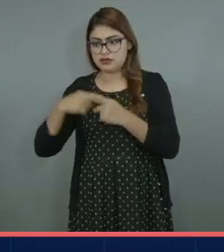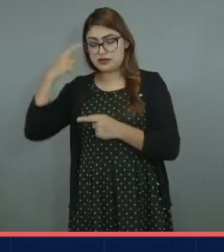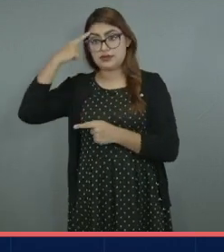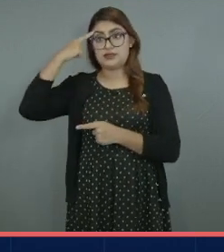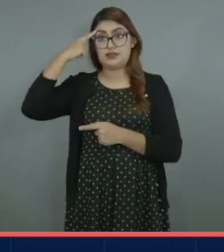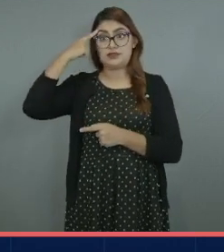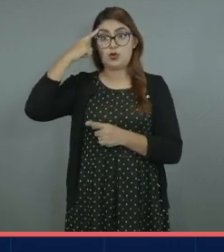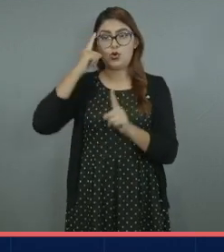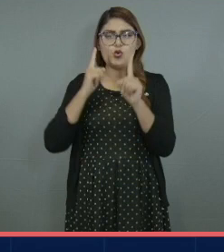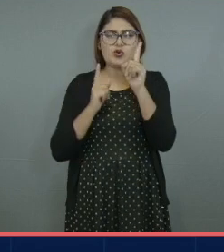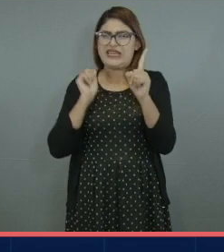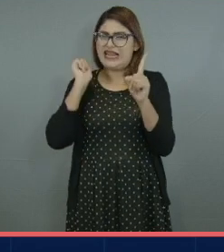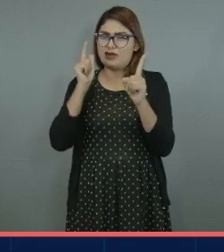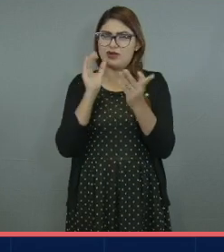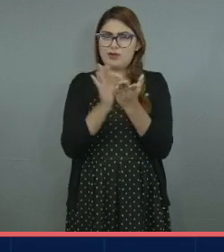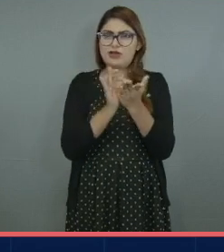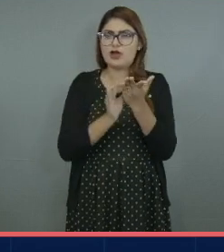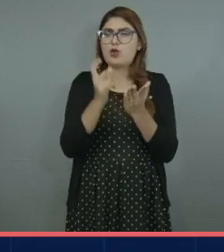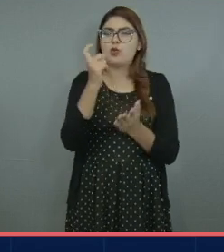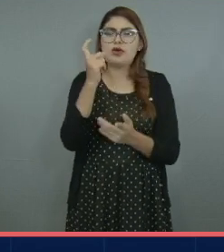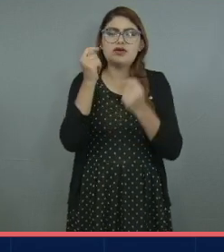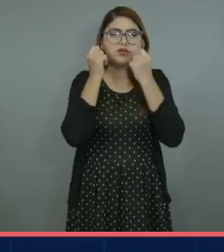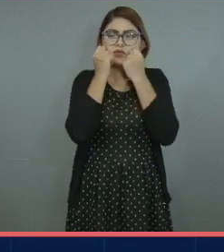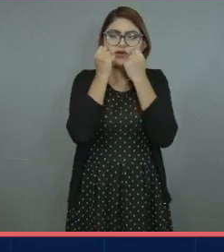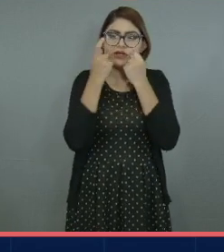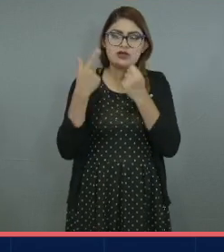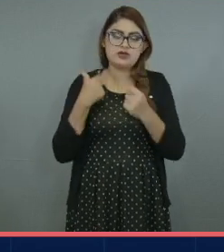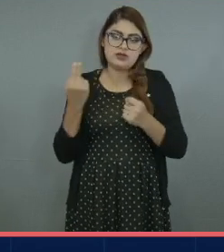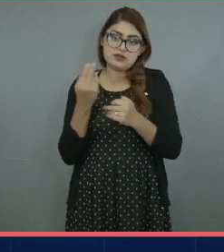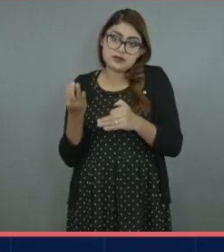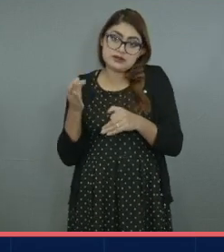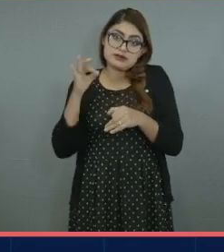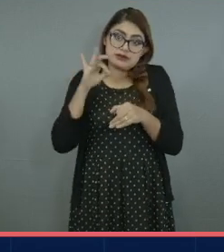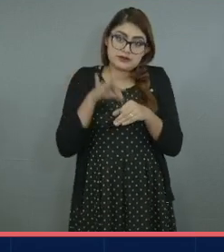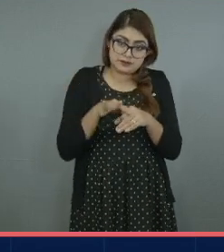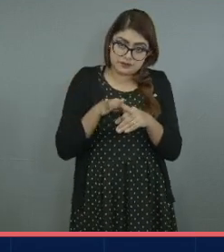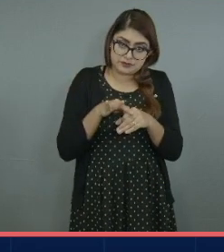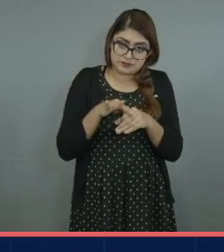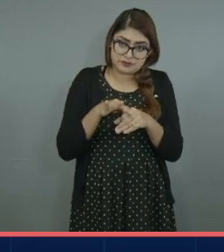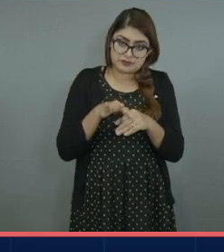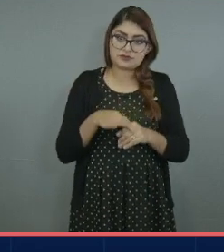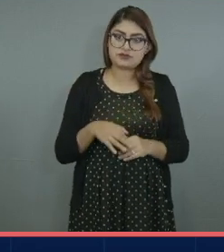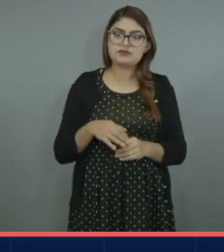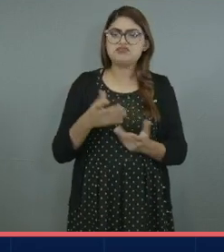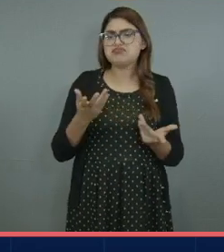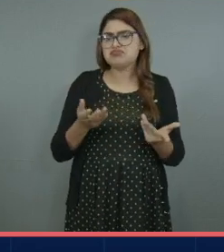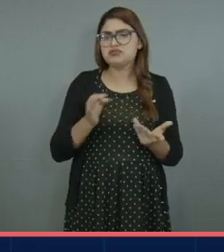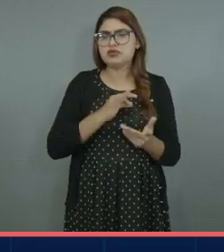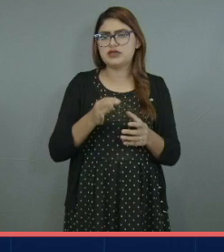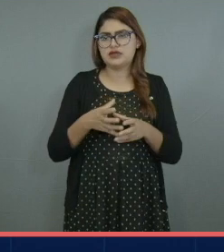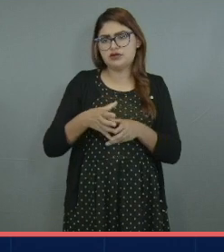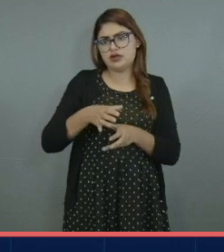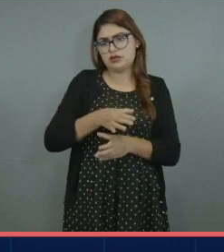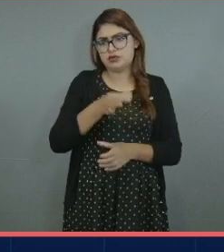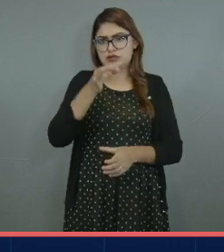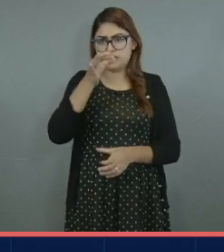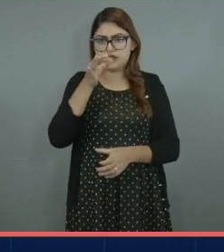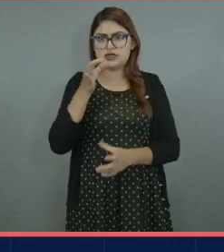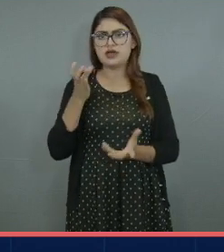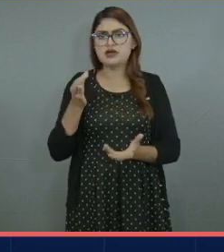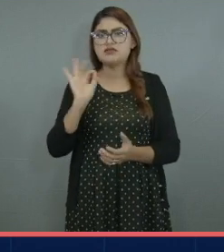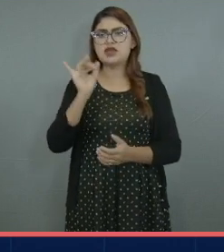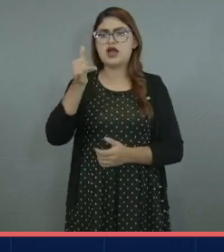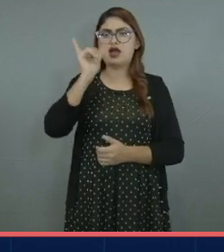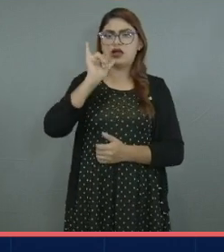lo menos una moneda, aunque sea de 1 peso, la tienes que depositar justamente en tu alcancía. Puede ser una botellita de PET, puede ser